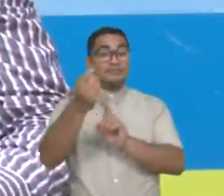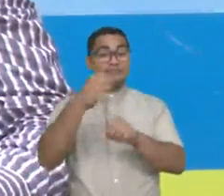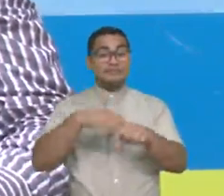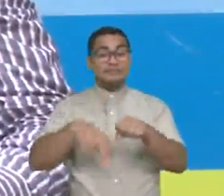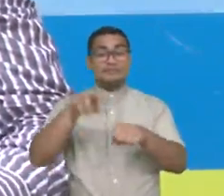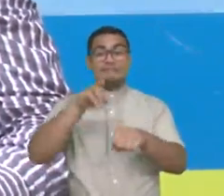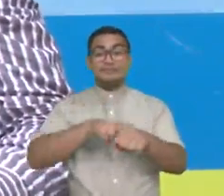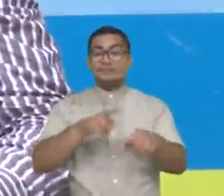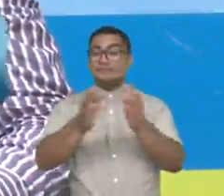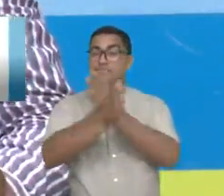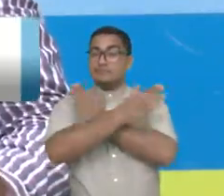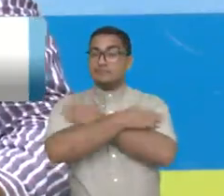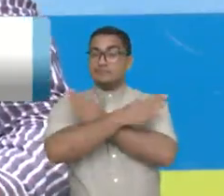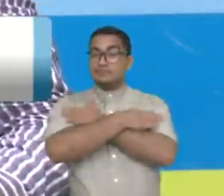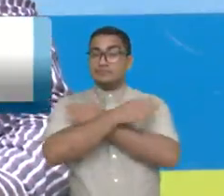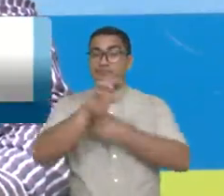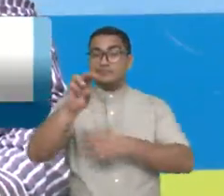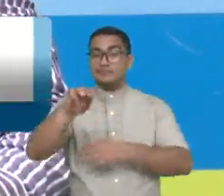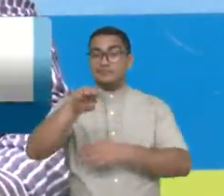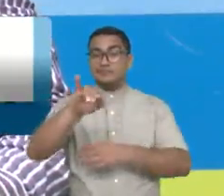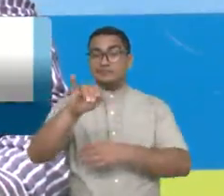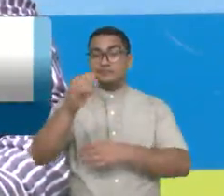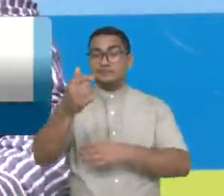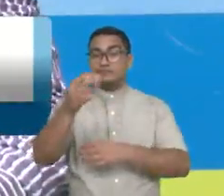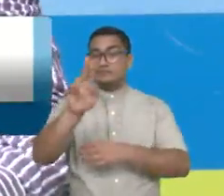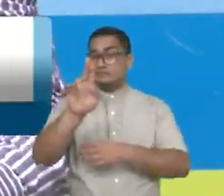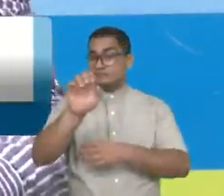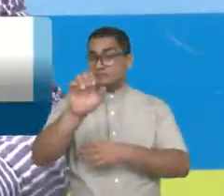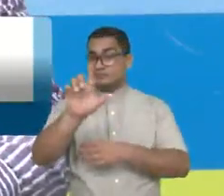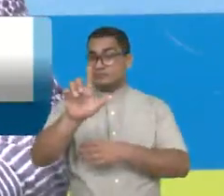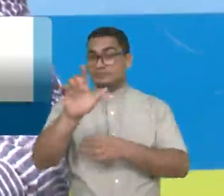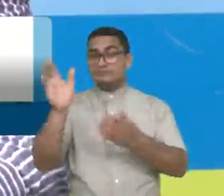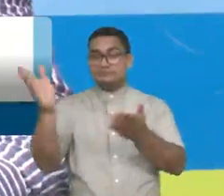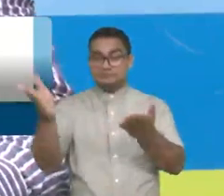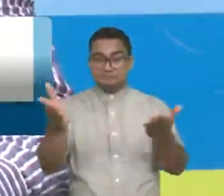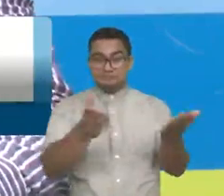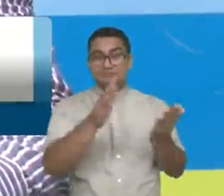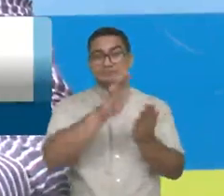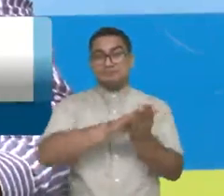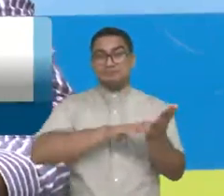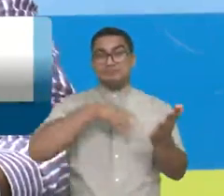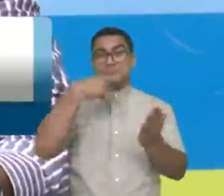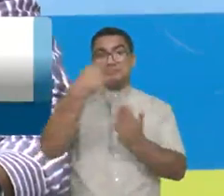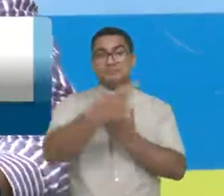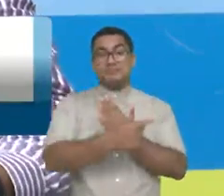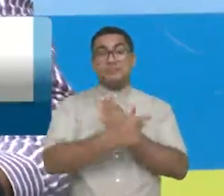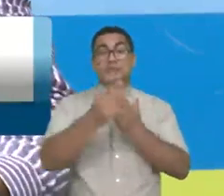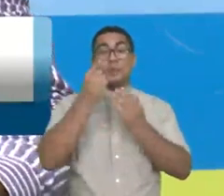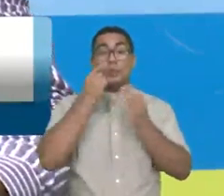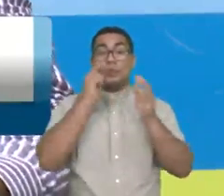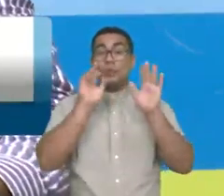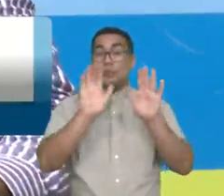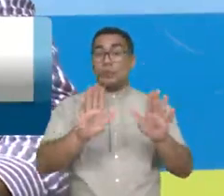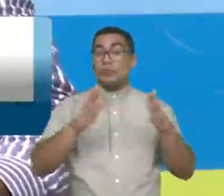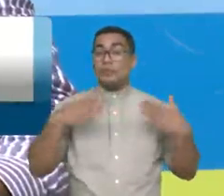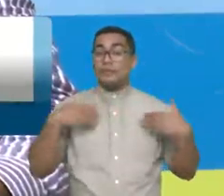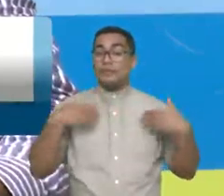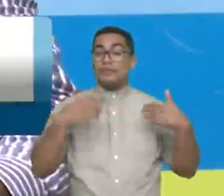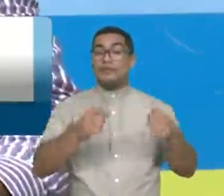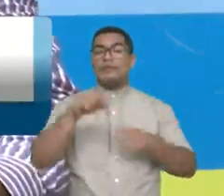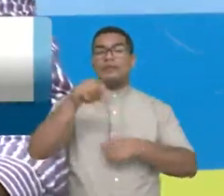Miguel Carranza Mena y les doy la bienvenida a un programa más de Prevenir en Salud. Hoy vamos a estar hablando